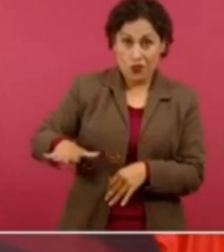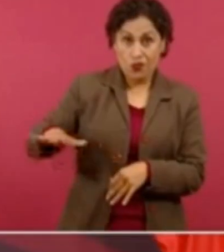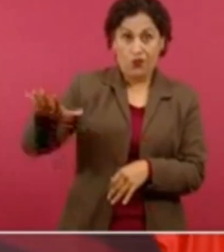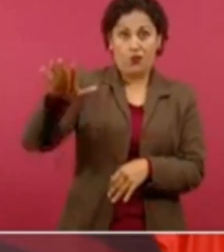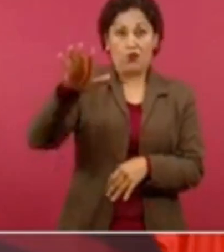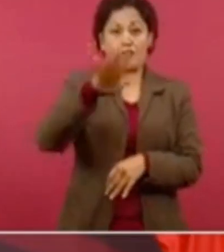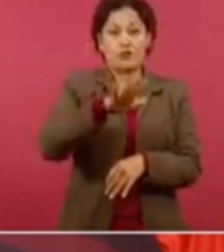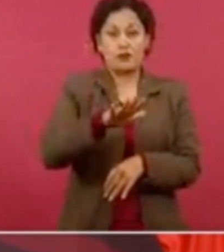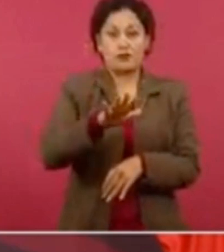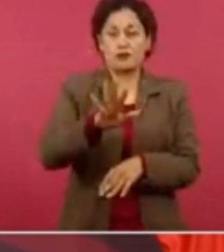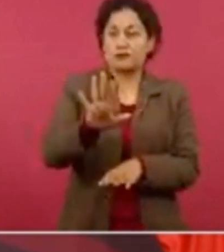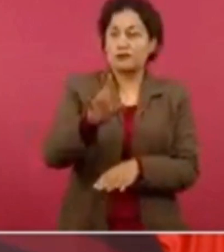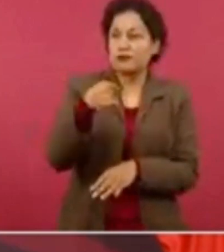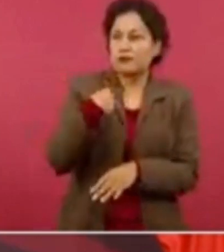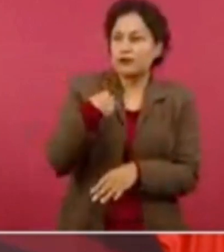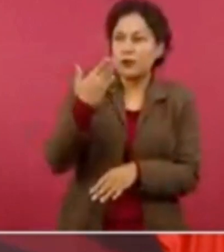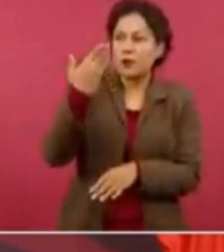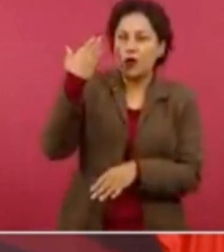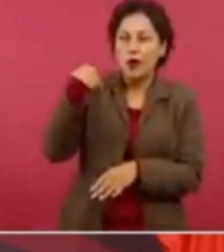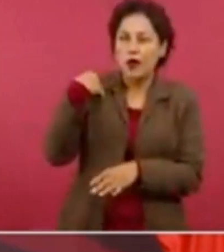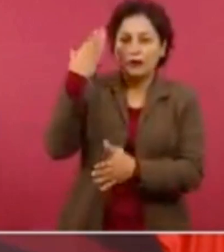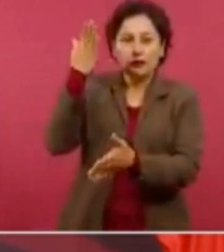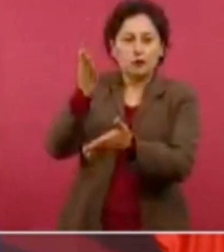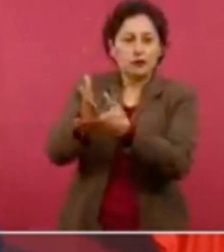yo no había ido de noche,